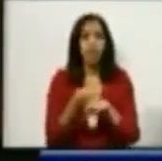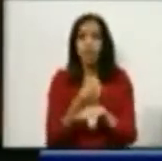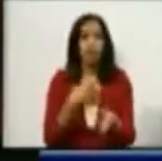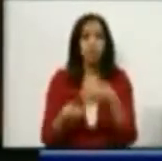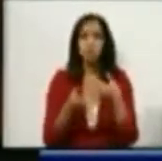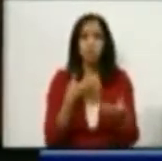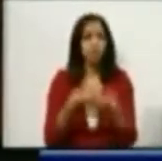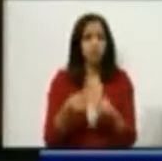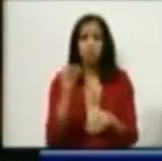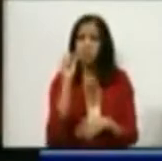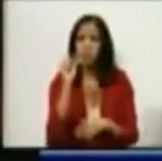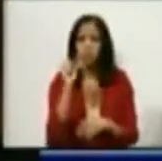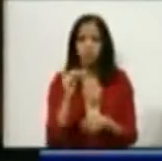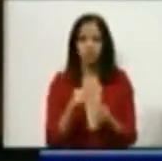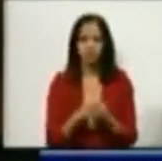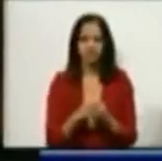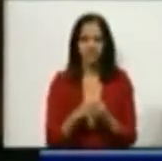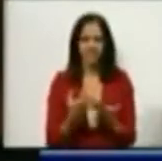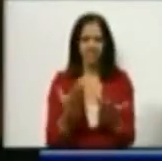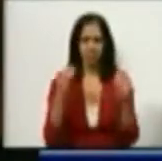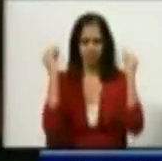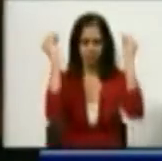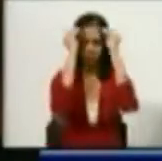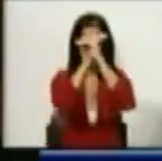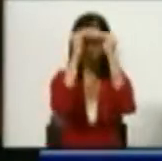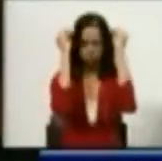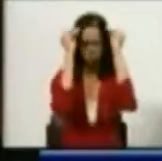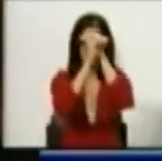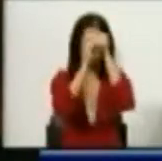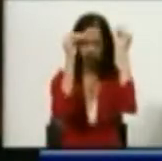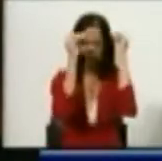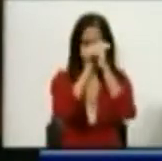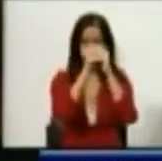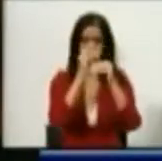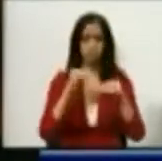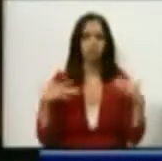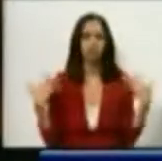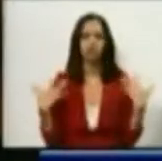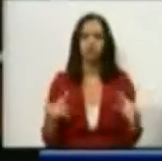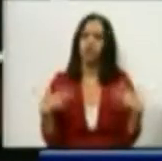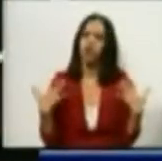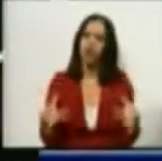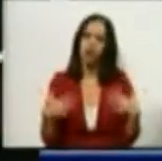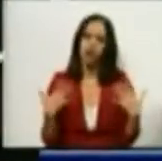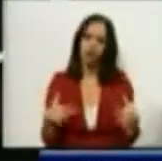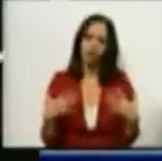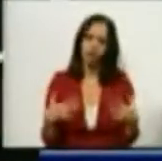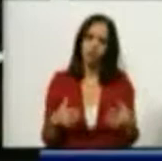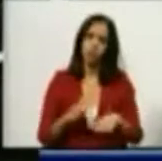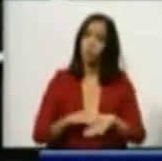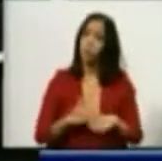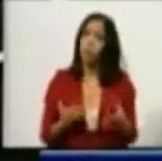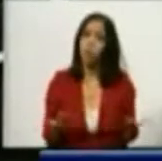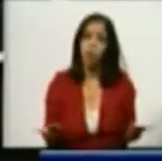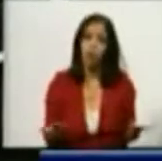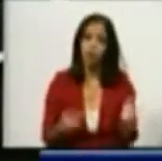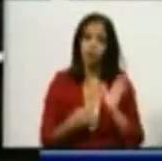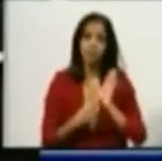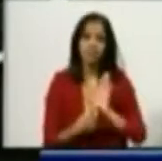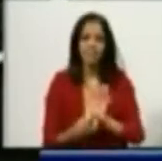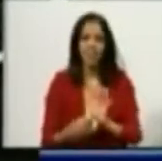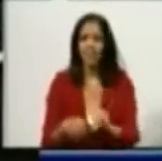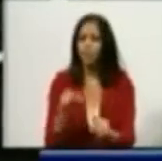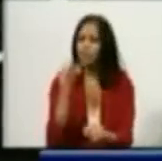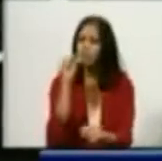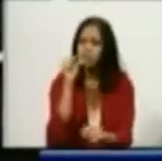de incoherencia esos signos de incoherencia son gravísimos porque exponen a lo que queda